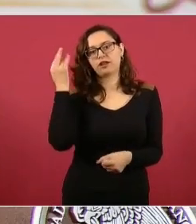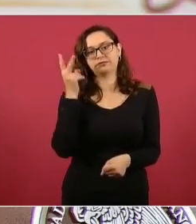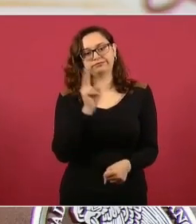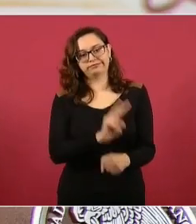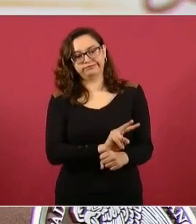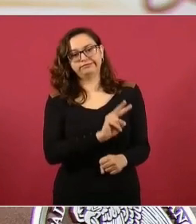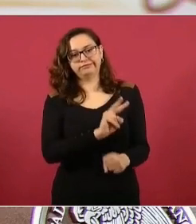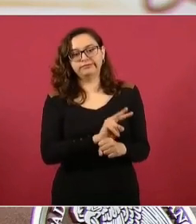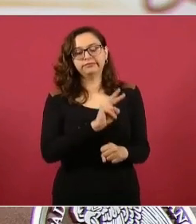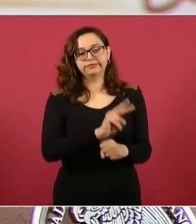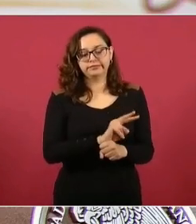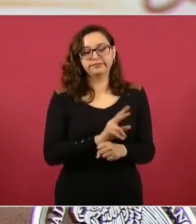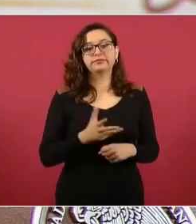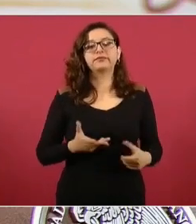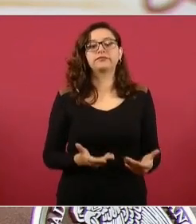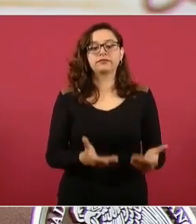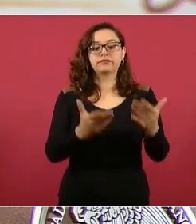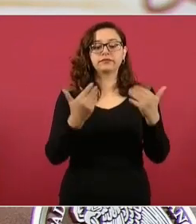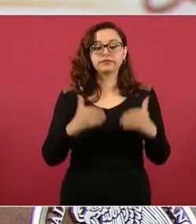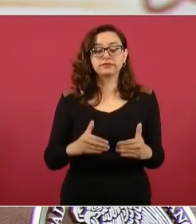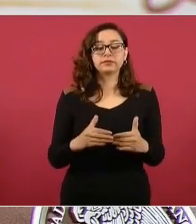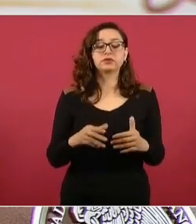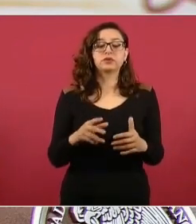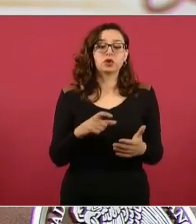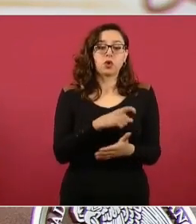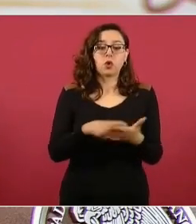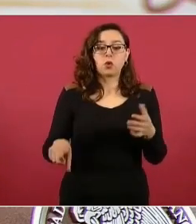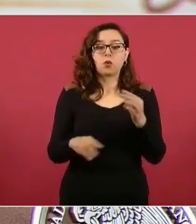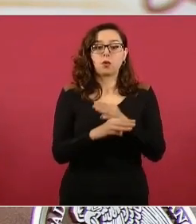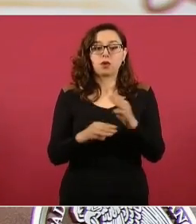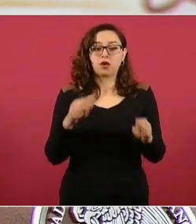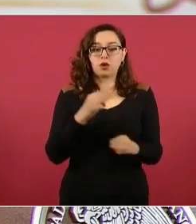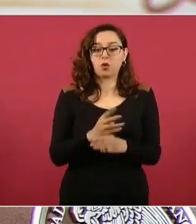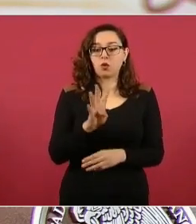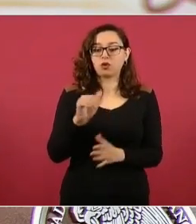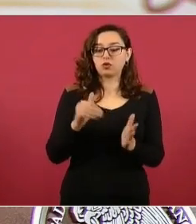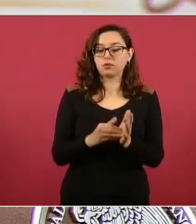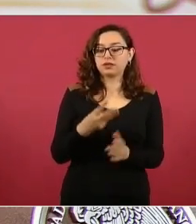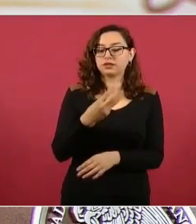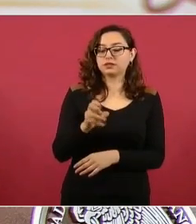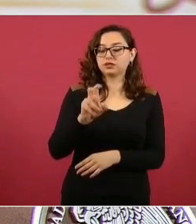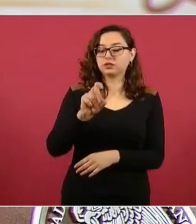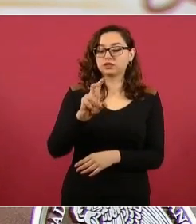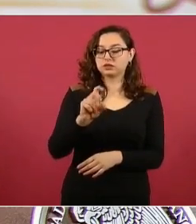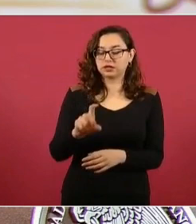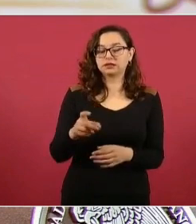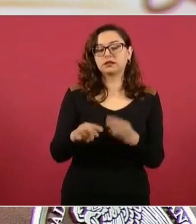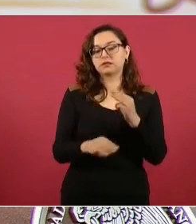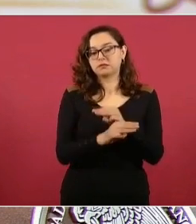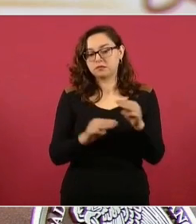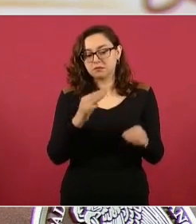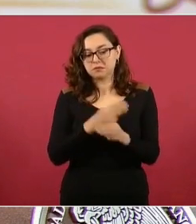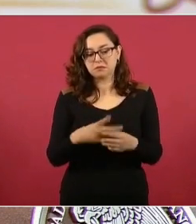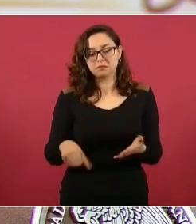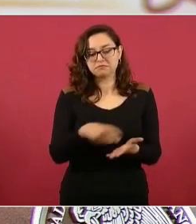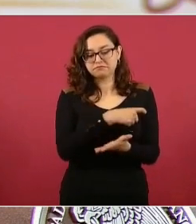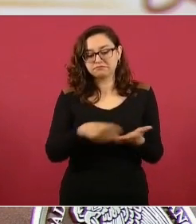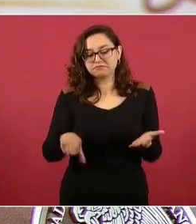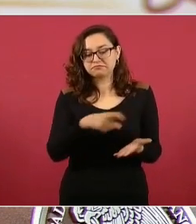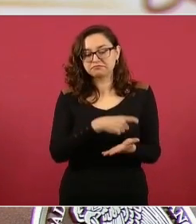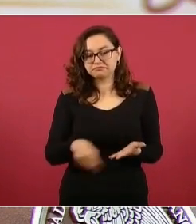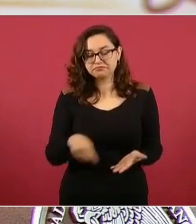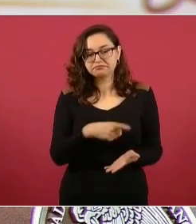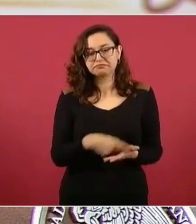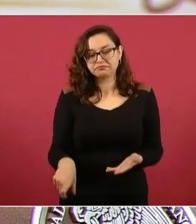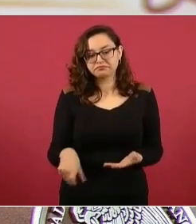el proceso de adquisición de equipamiento se están adquiriendo cuatro mil trescientos treinta piezas por un monto de 194 millones de pesos con un avance